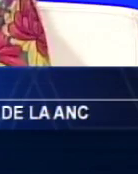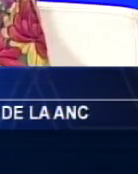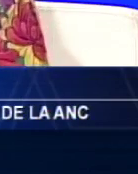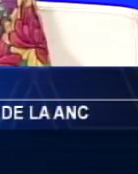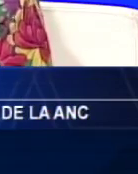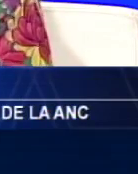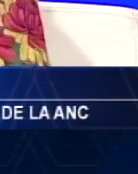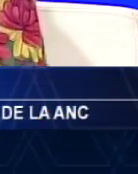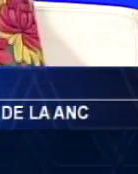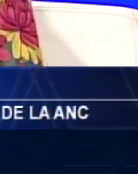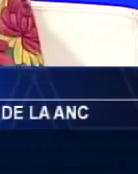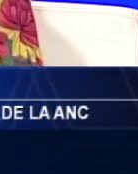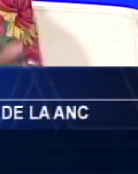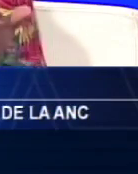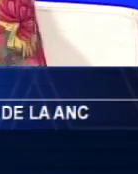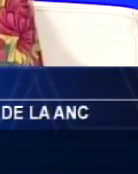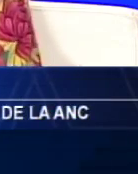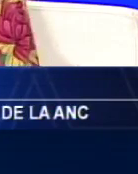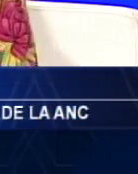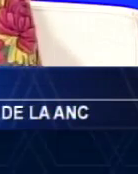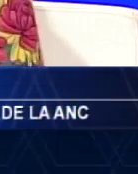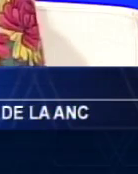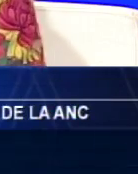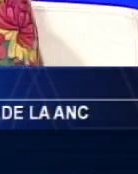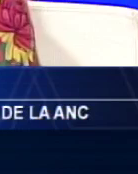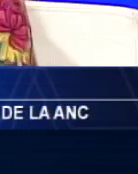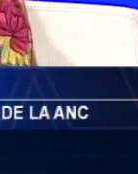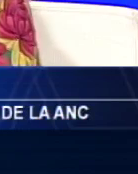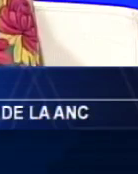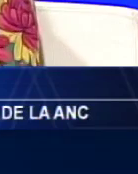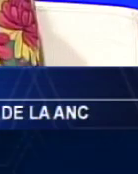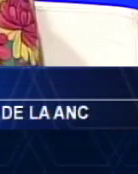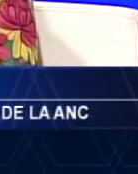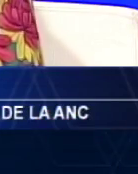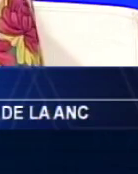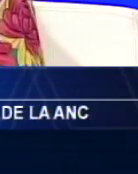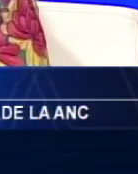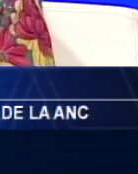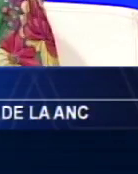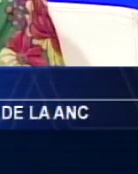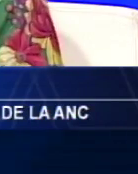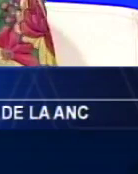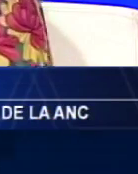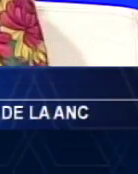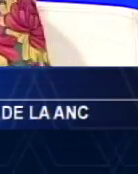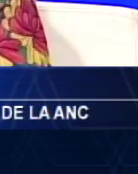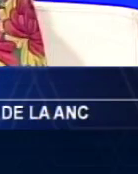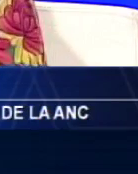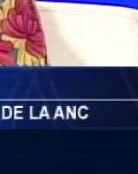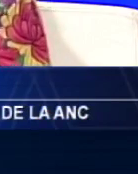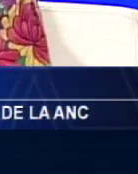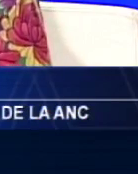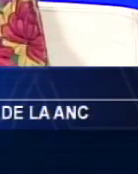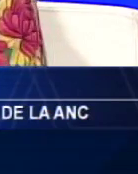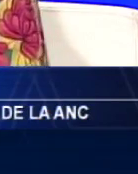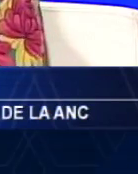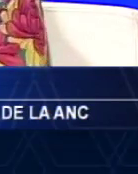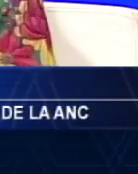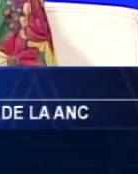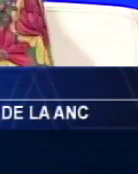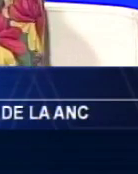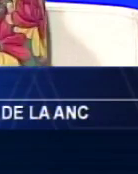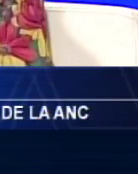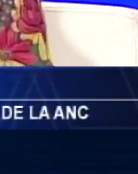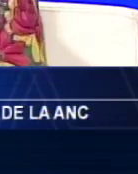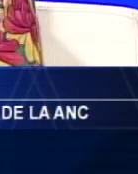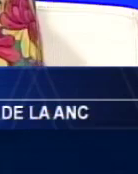los temas vinculados al plan de la patria, que es la propuesta electoral del presidente Nicolás Maduro. En fin, vamos a estar en una interlocución con nuestro pueblo porque